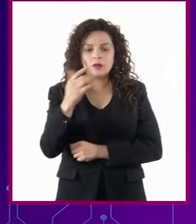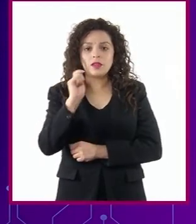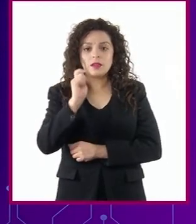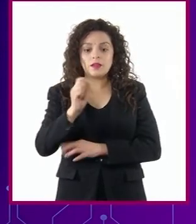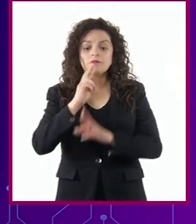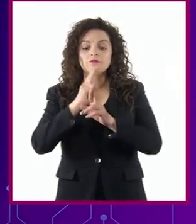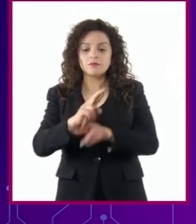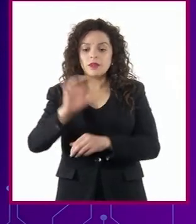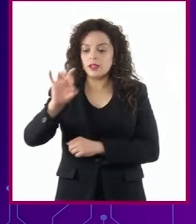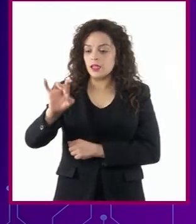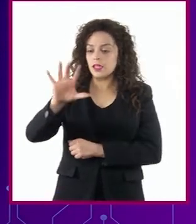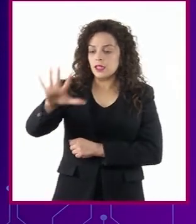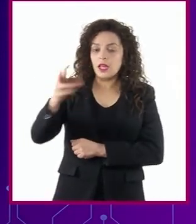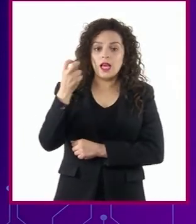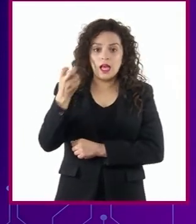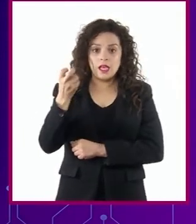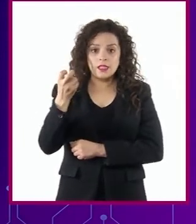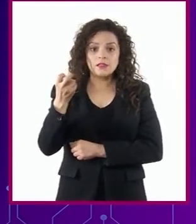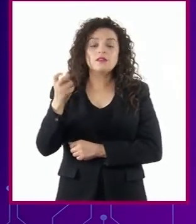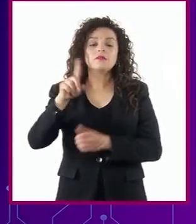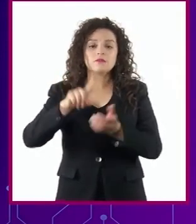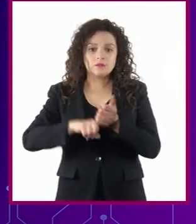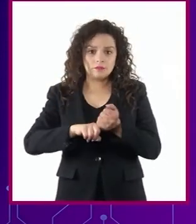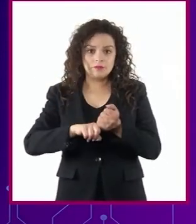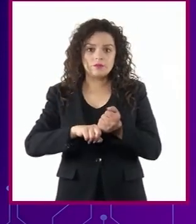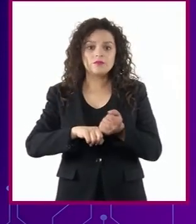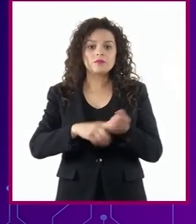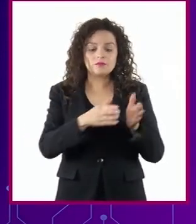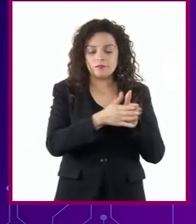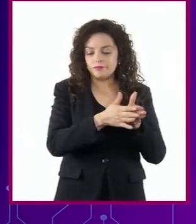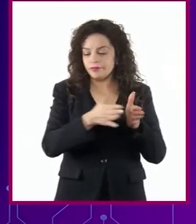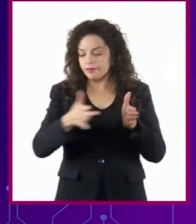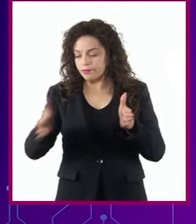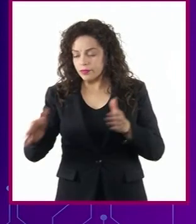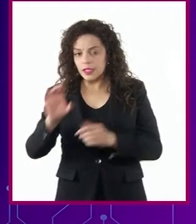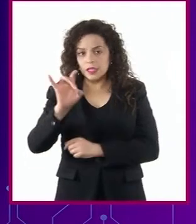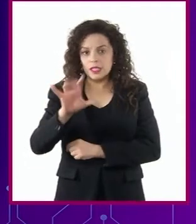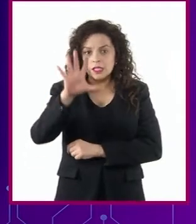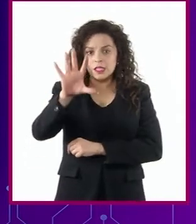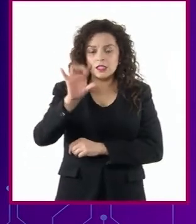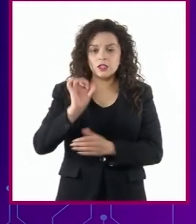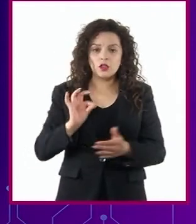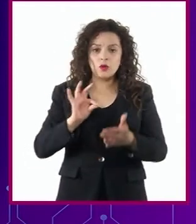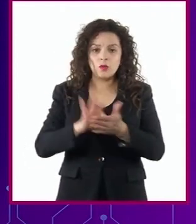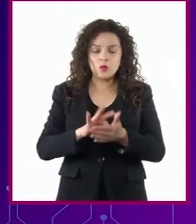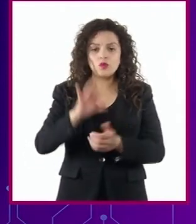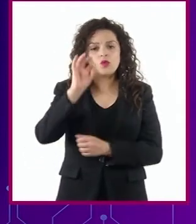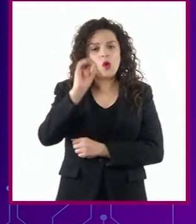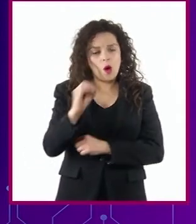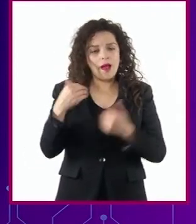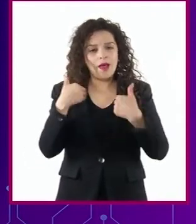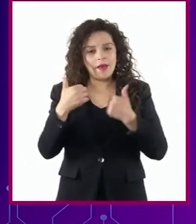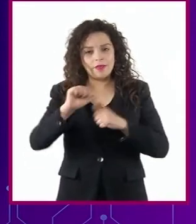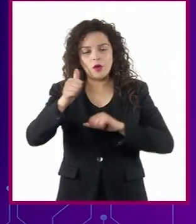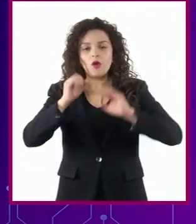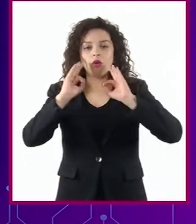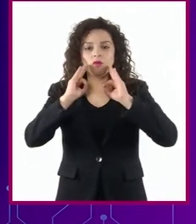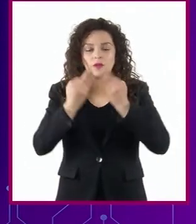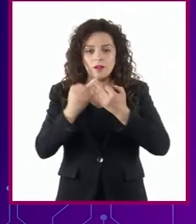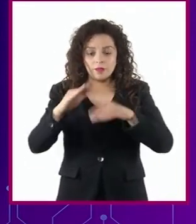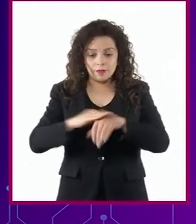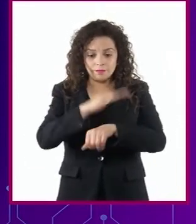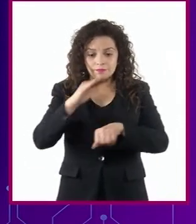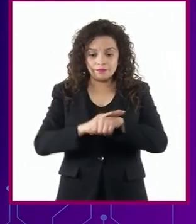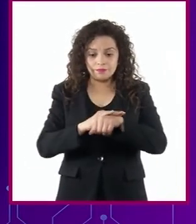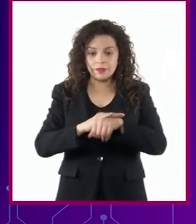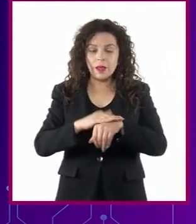35 que resulta nos indica que la variable recorre 35 puntos o, dicho de otra manera, que las calificaciones